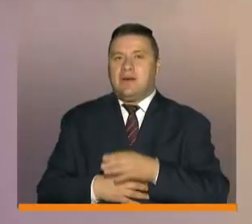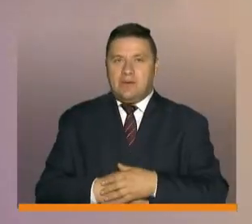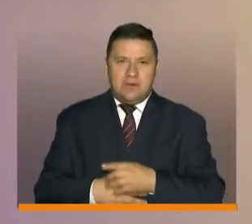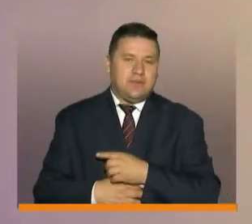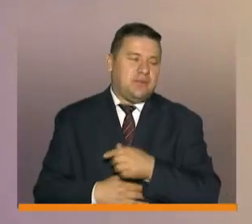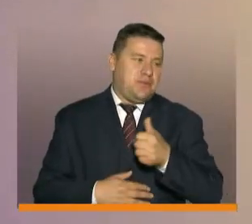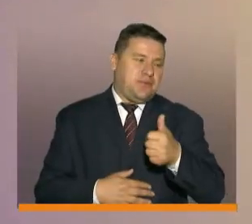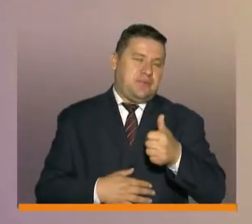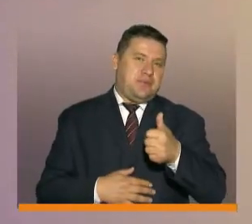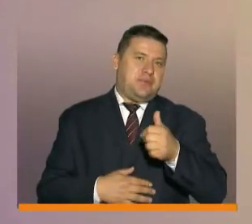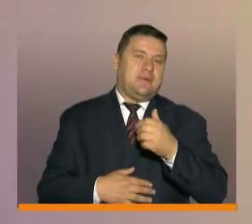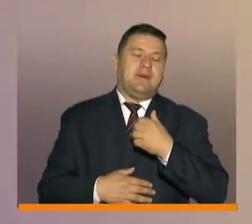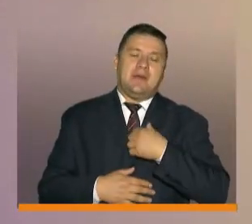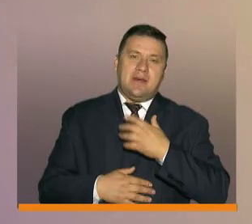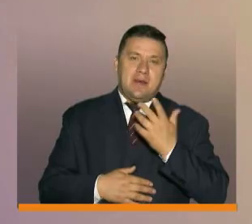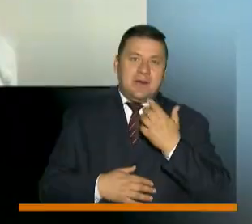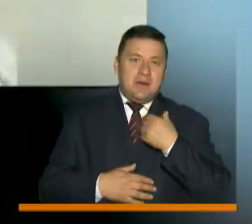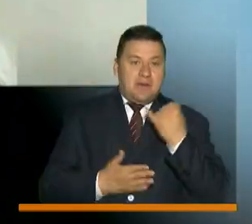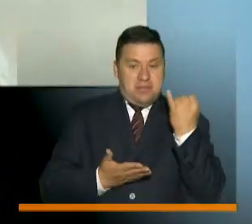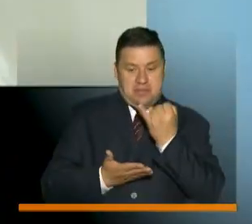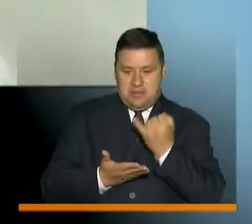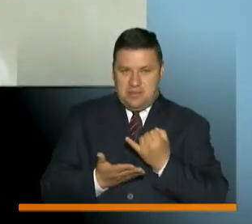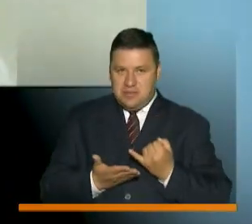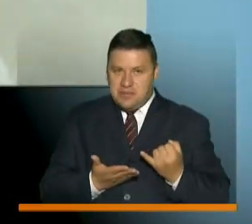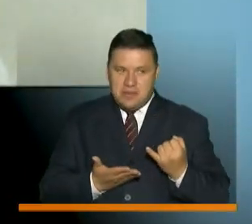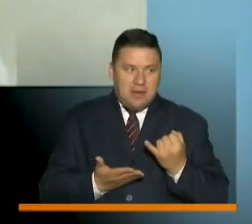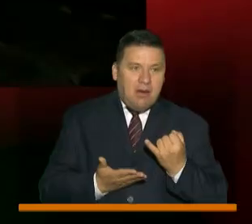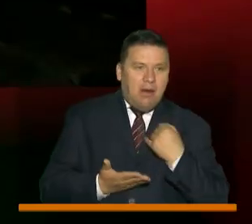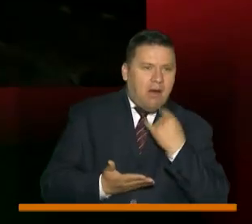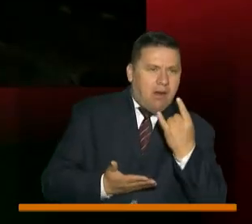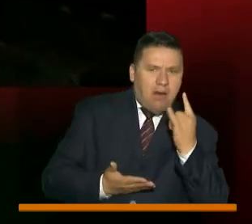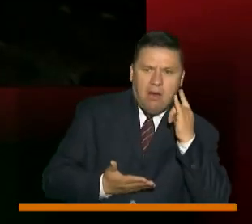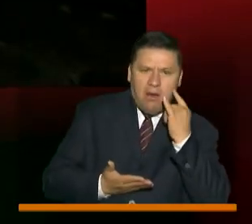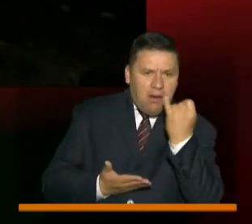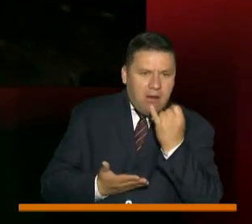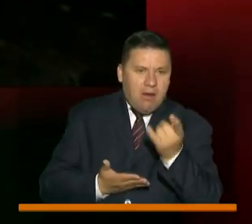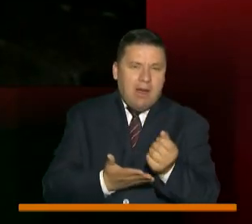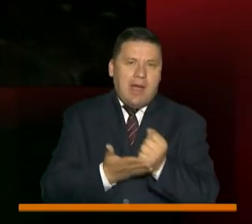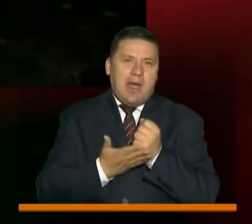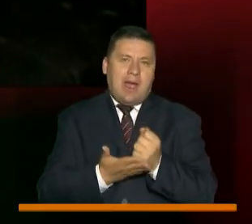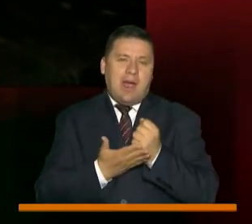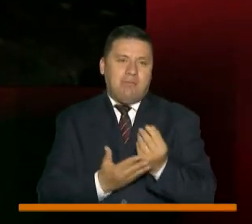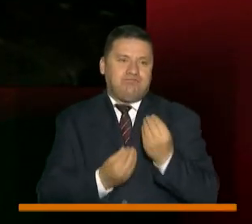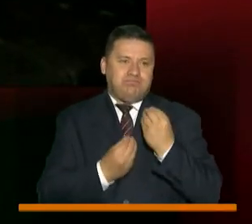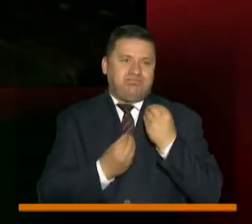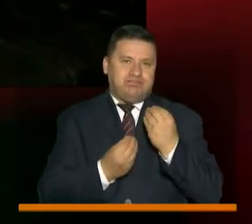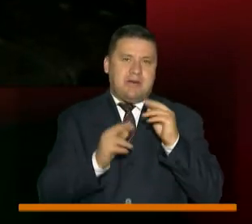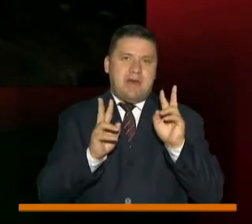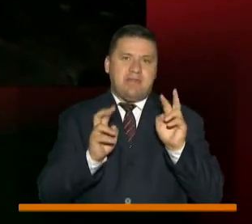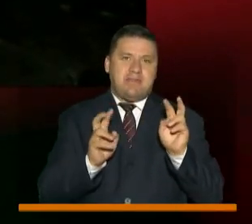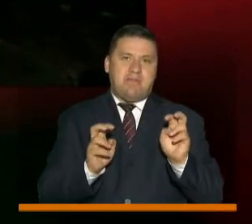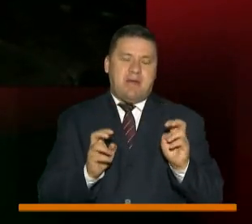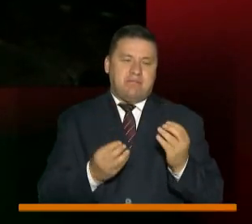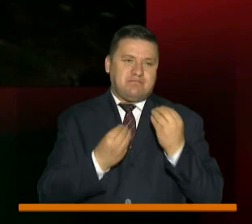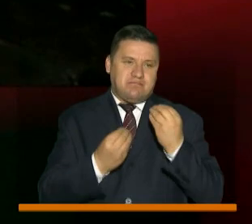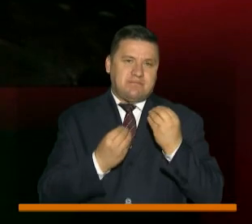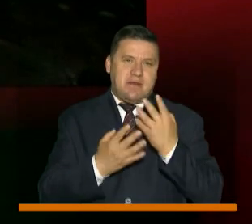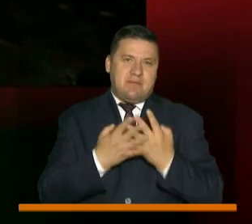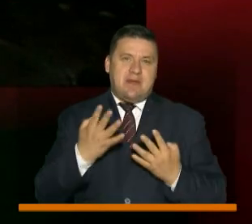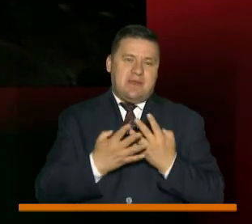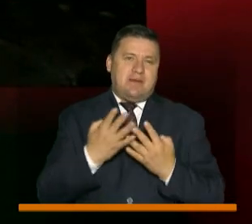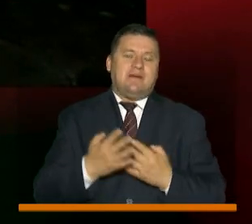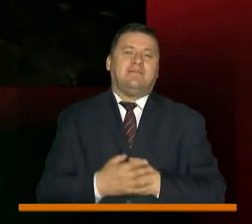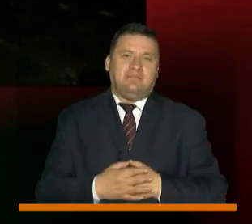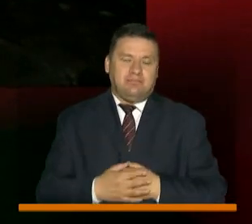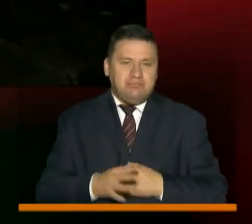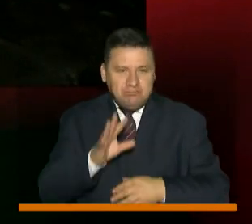Matemágico es que mientras estoy jugando, voy aprendiendo, porque me ayuda a reforzar los temas del área de